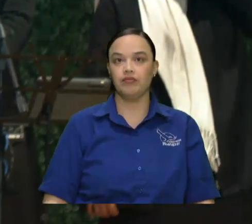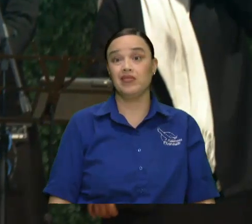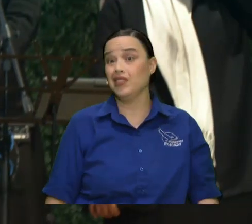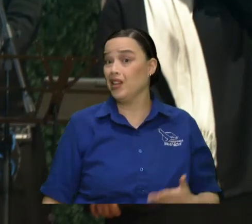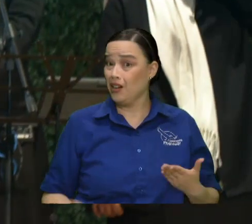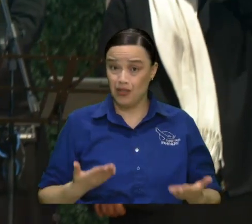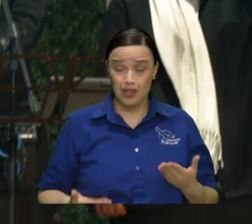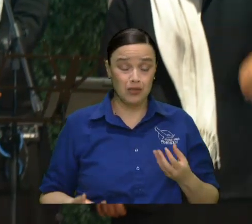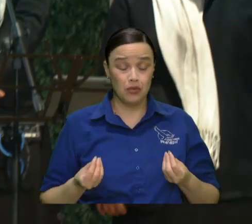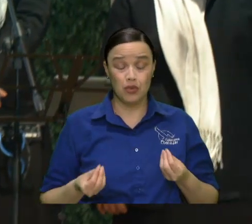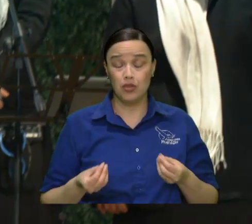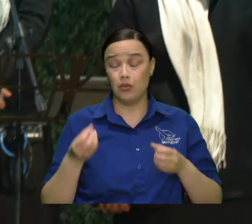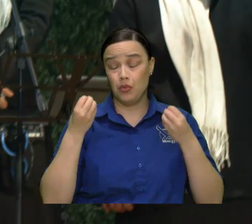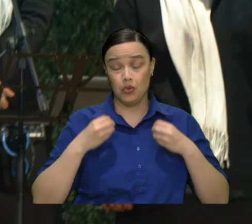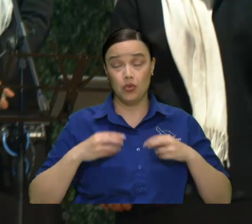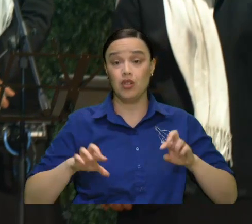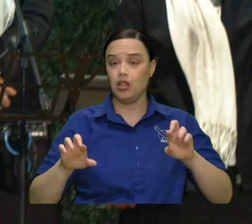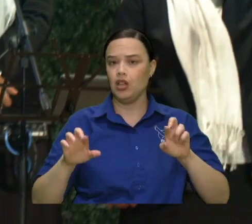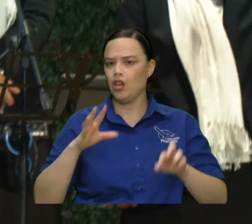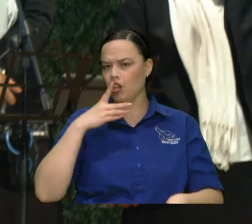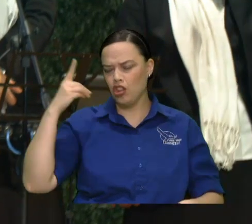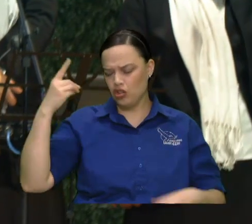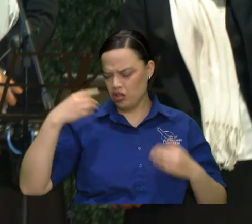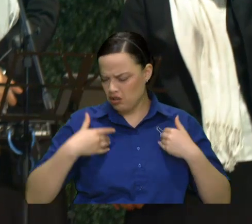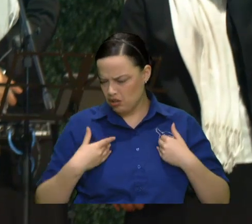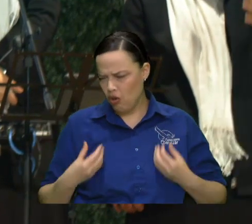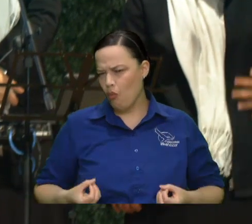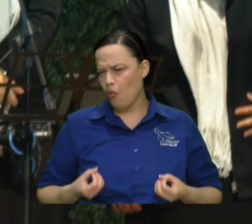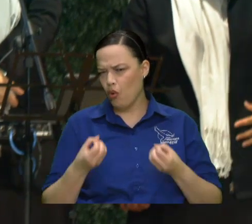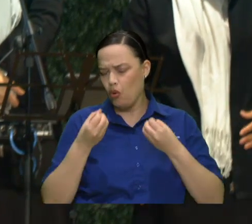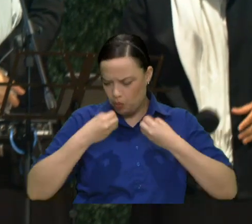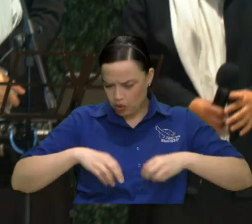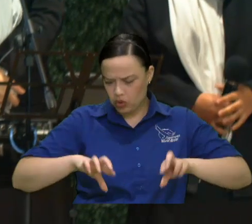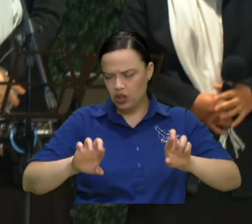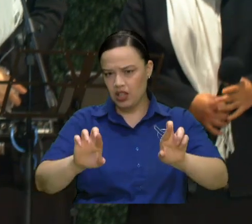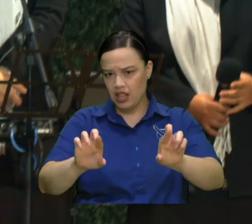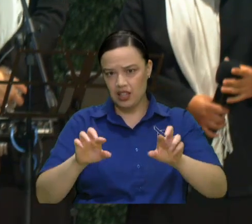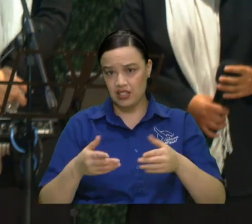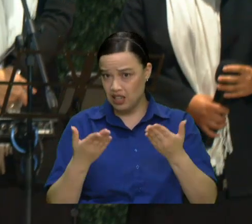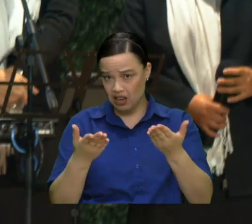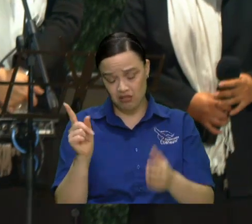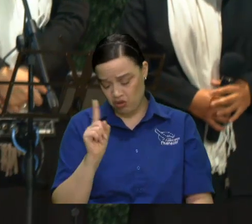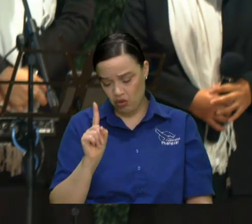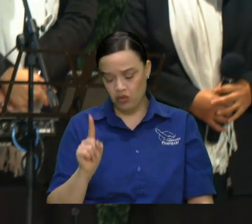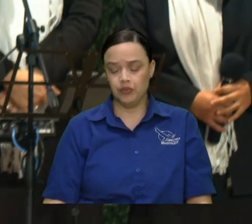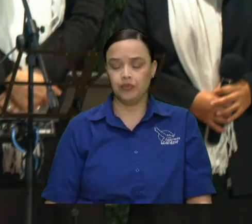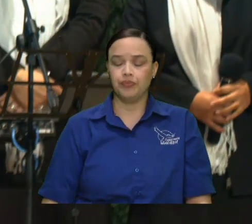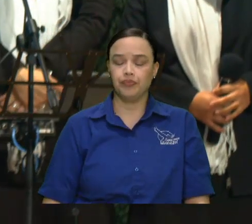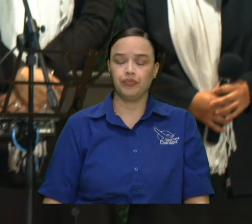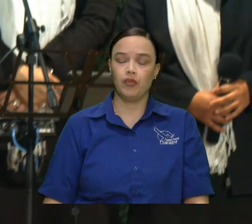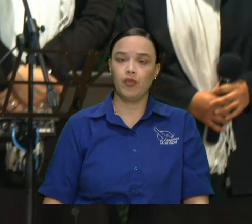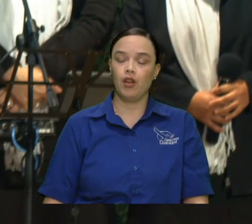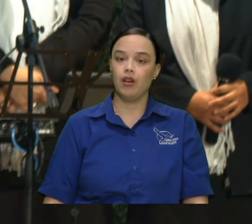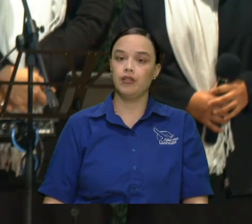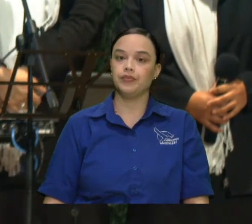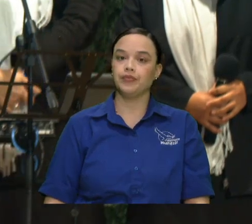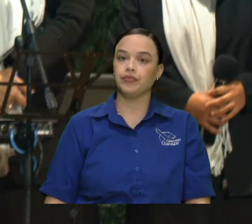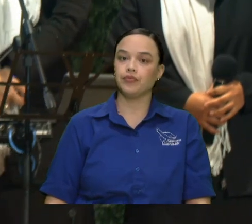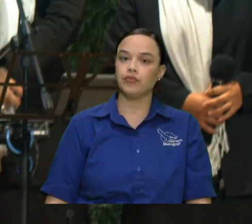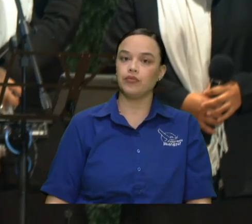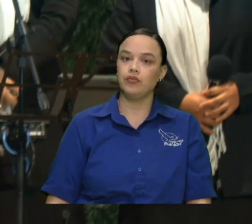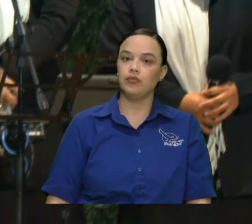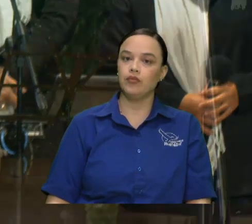oportunidades dios no se cansa de darte oportunidades dios te va a tratar de convencer para que hoy te acerques a